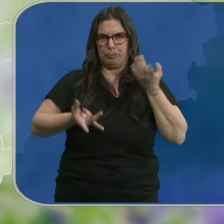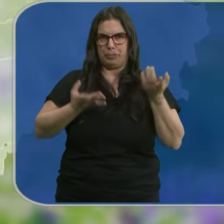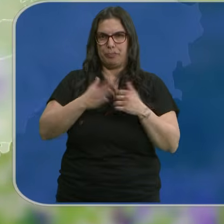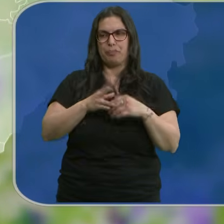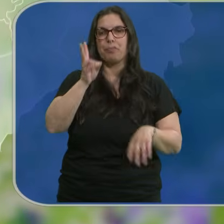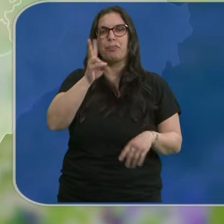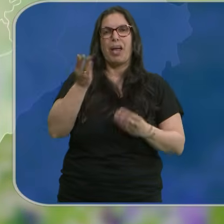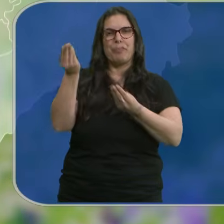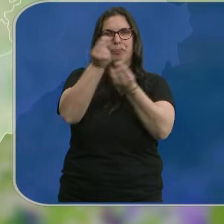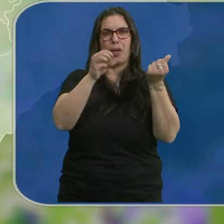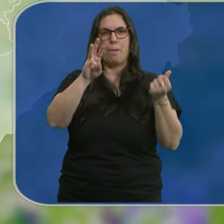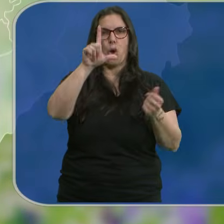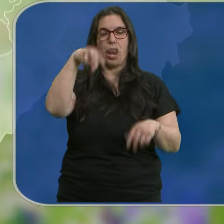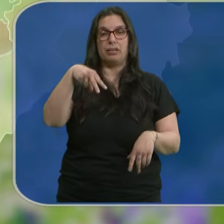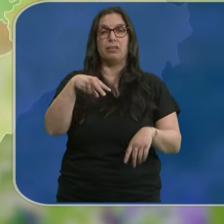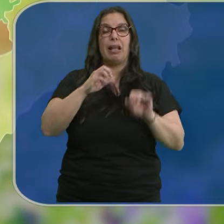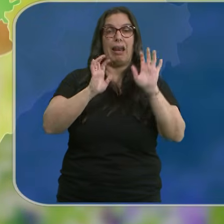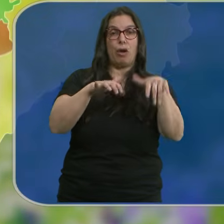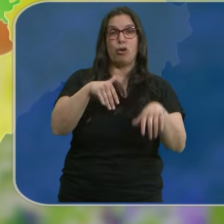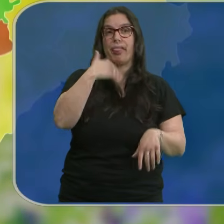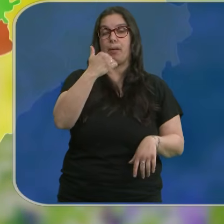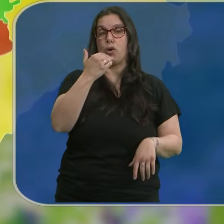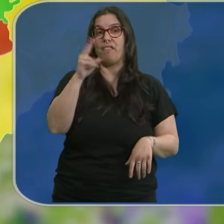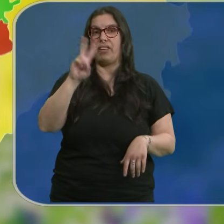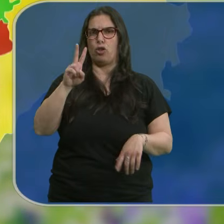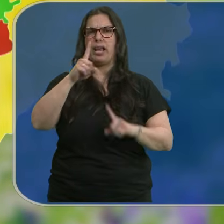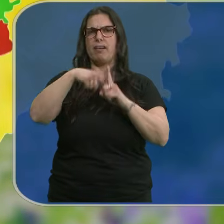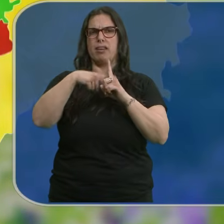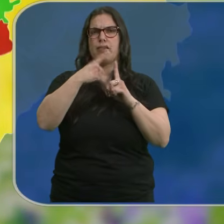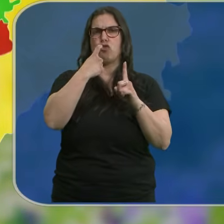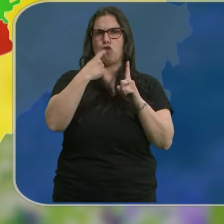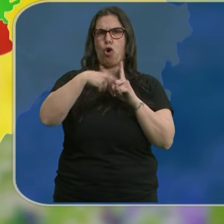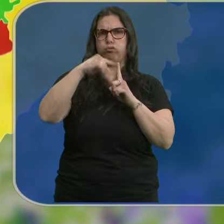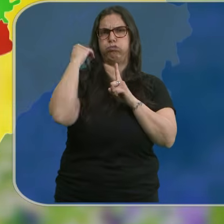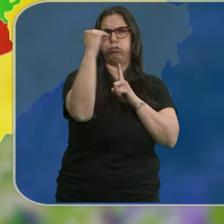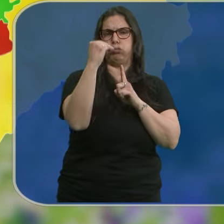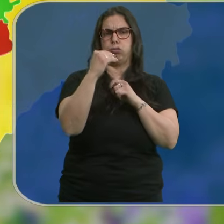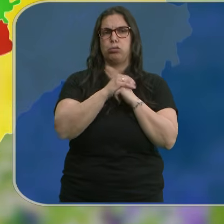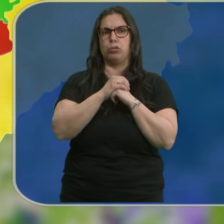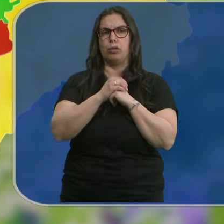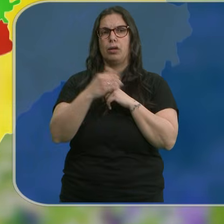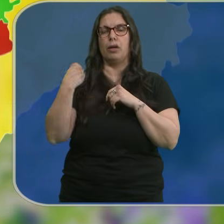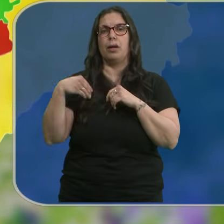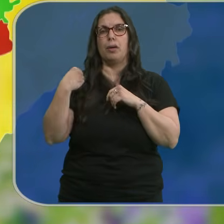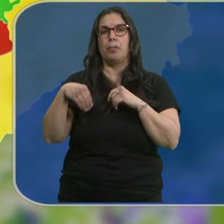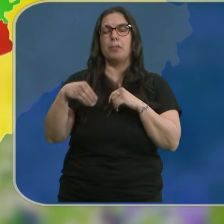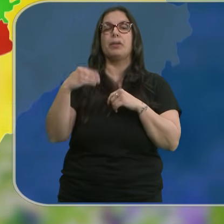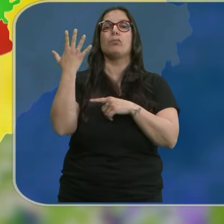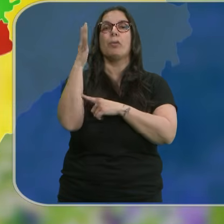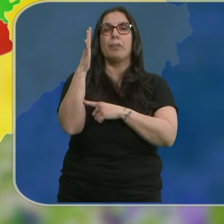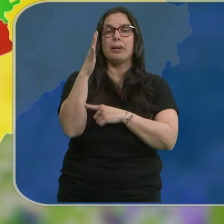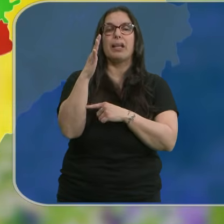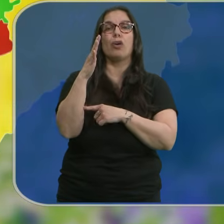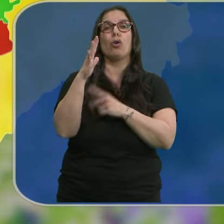está hoy el mapa del polen. León, Zamora y Valladolid en color rojo, con niveles altos de polen en el plátano de sombra, los abedules y las